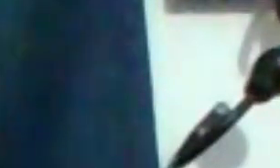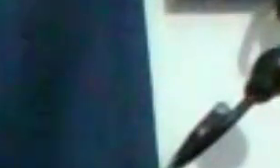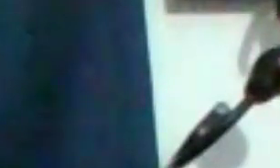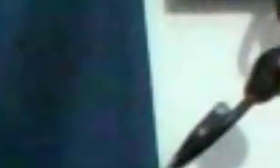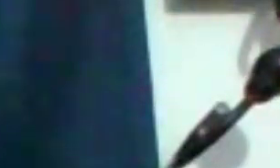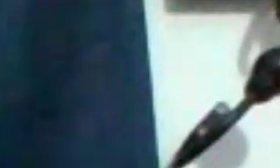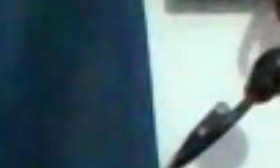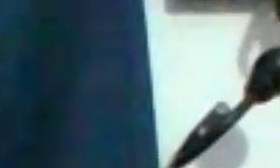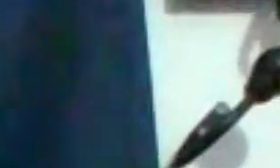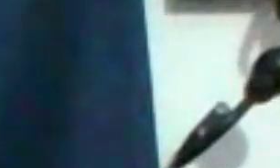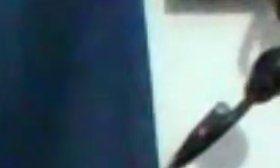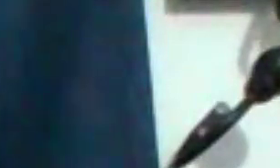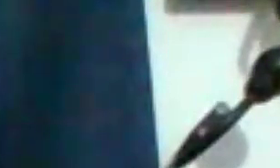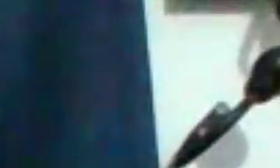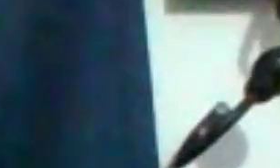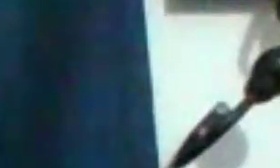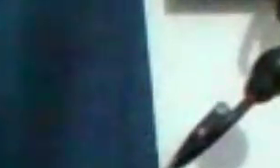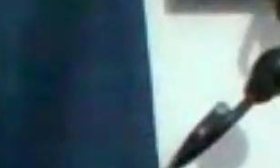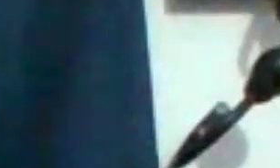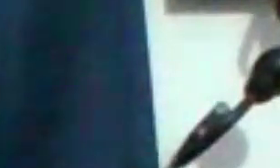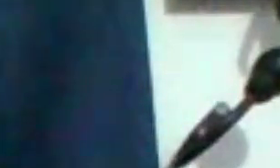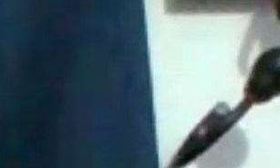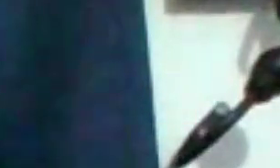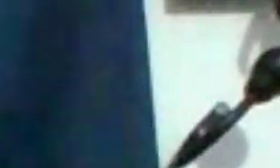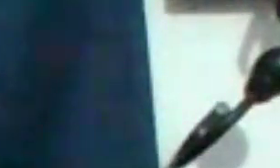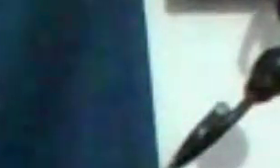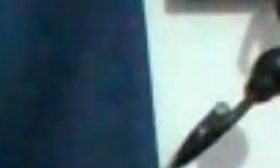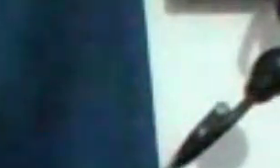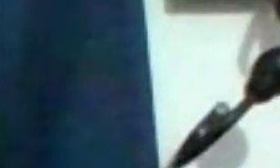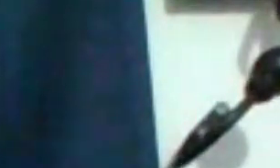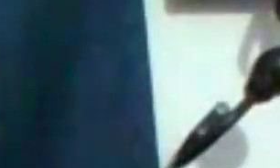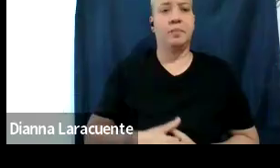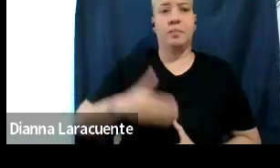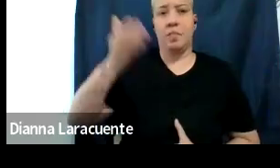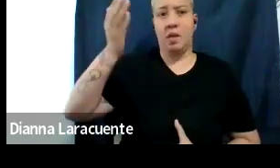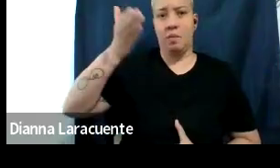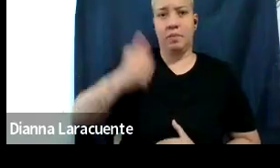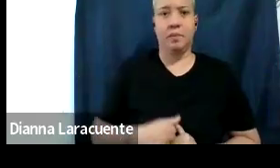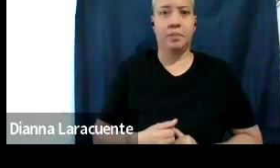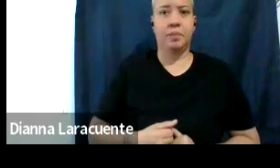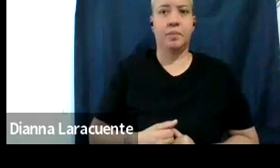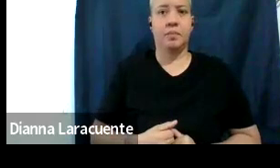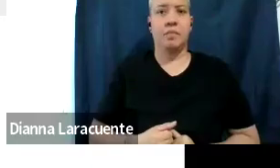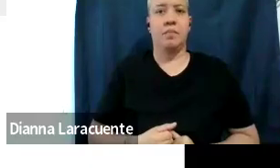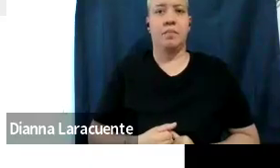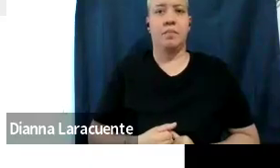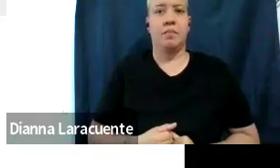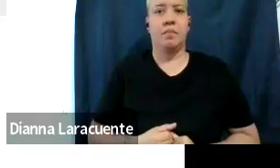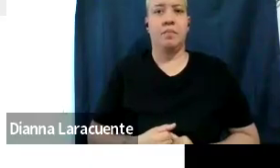perfectamente. Bien, vamos a verificar si usted puede ver ahora la presentación en la pantalla. ¿La